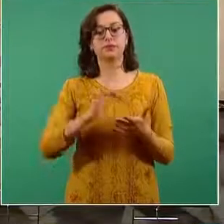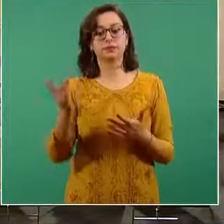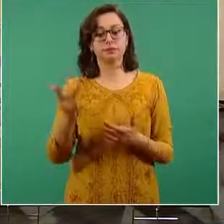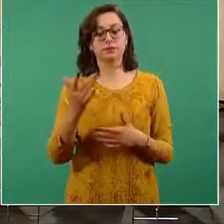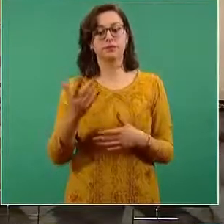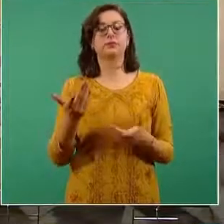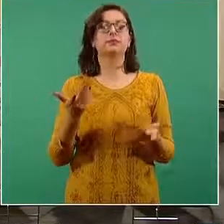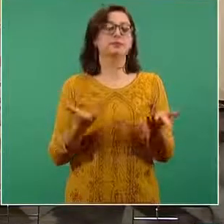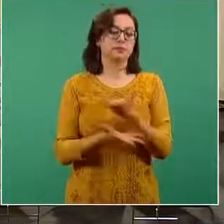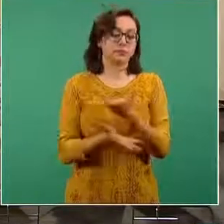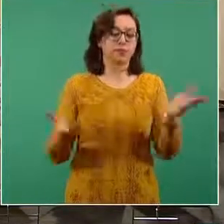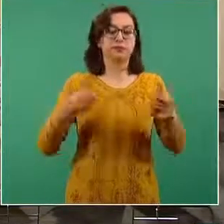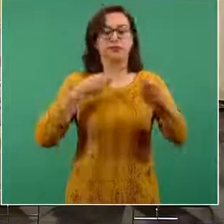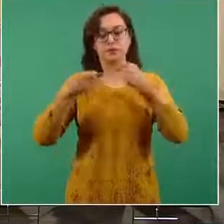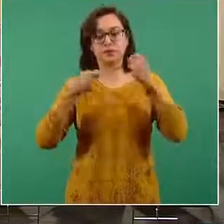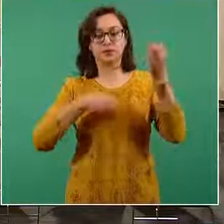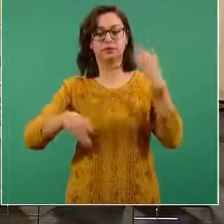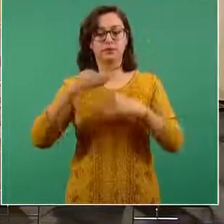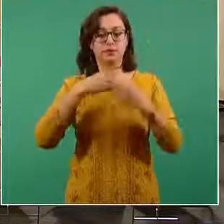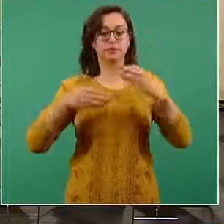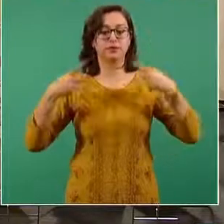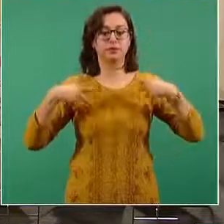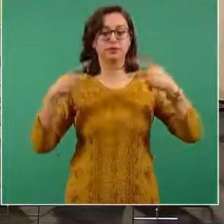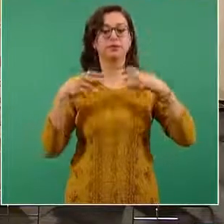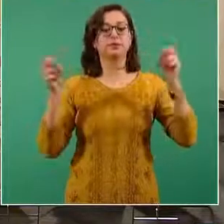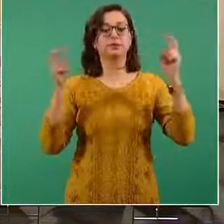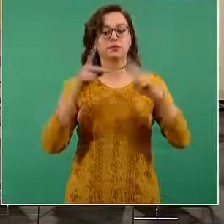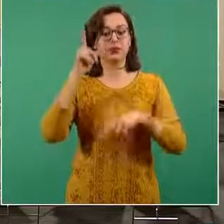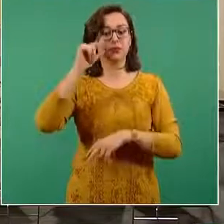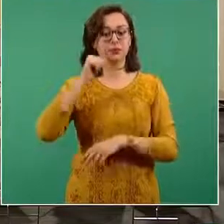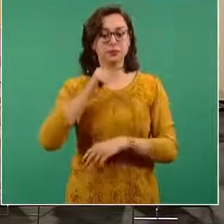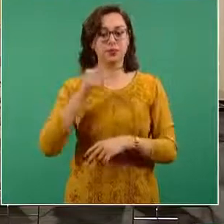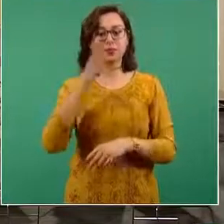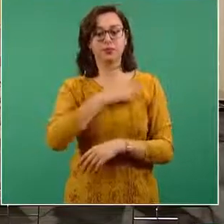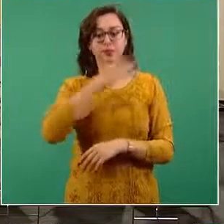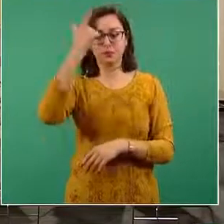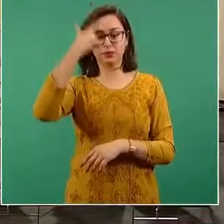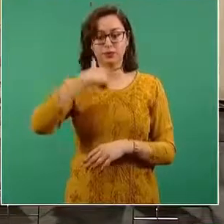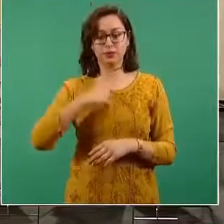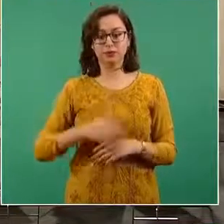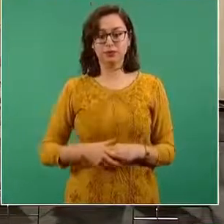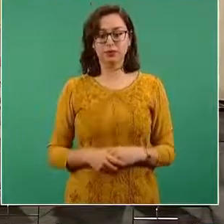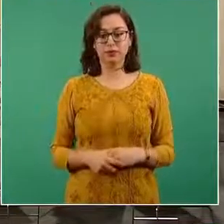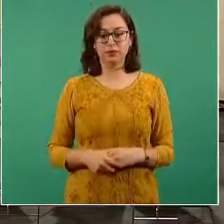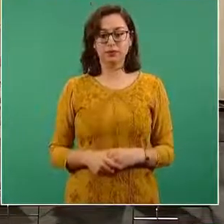muchas gracias también a los medios y a la población. Nos vemos el día de mañana. Buenas noches.